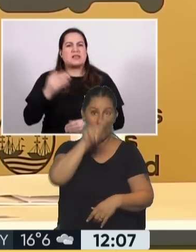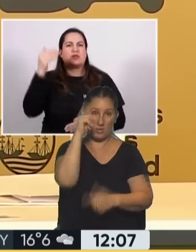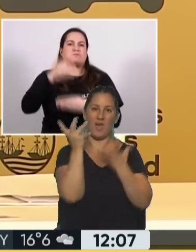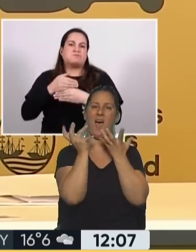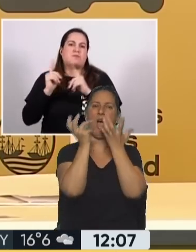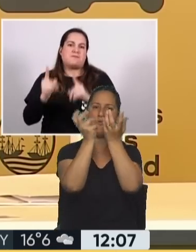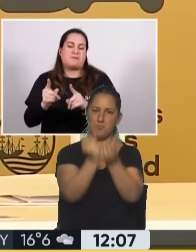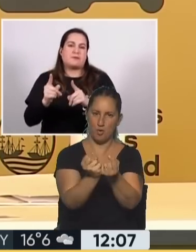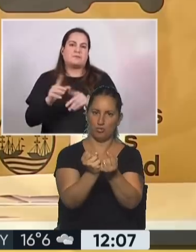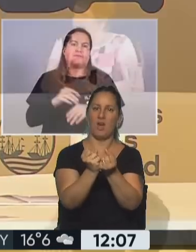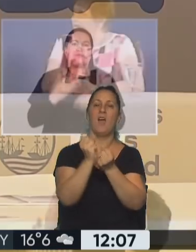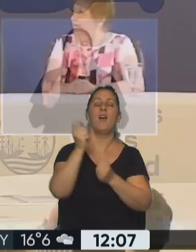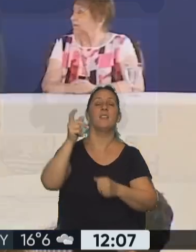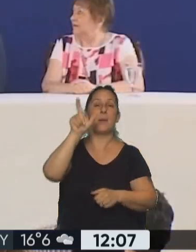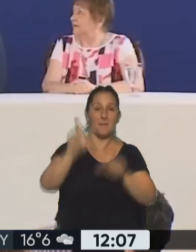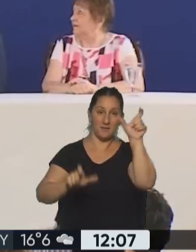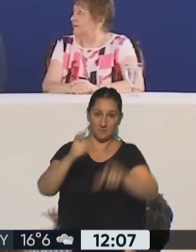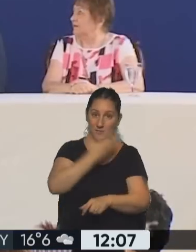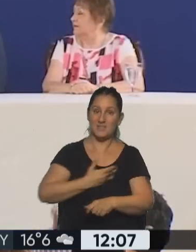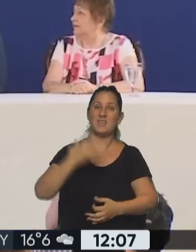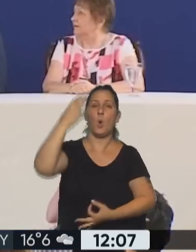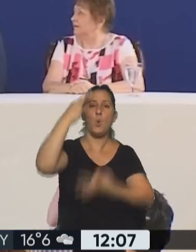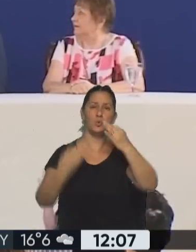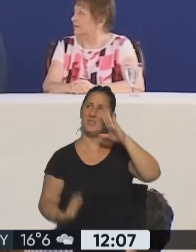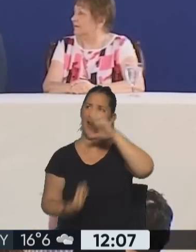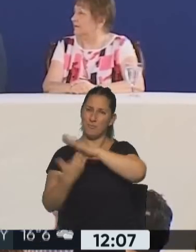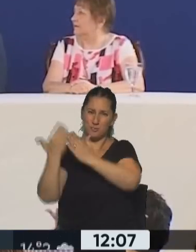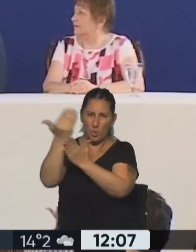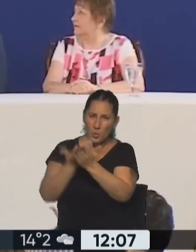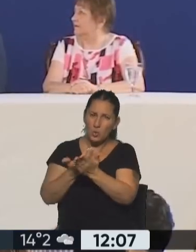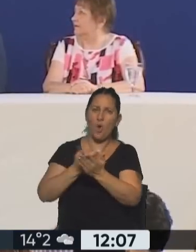nacional y que señalan que la resolución de la Corte Suprema daña el federalismo.